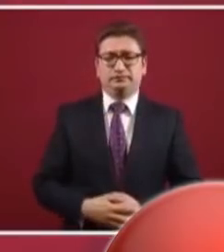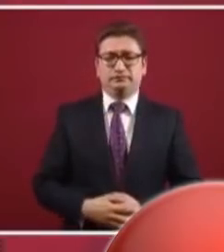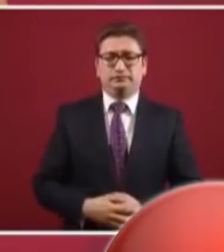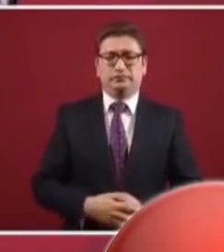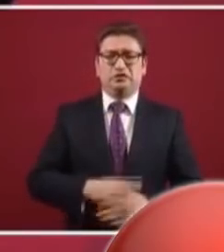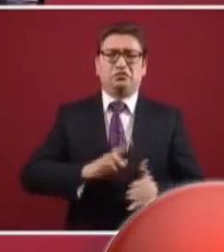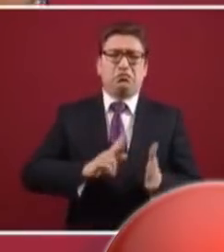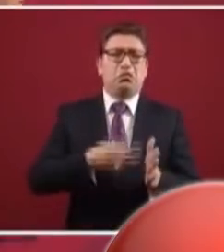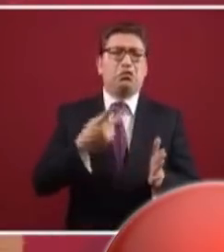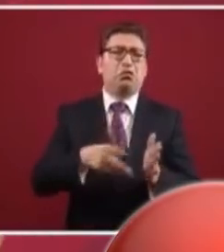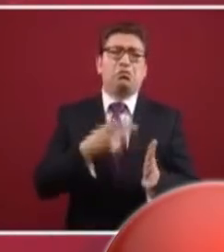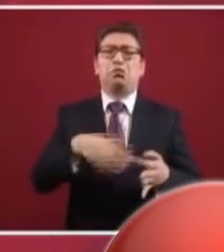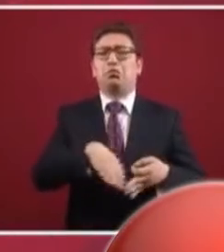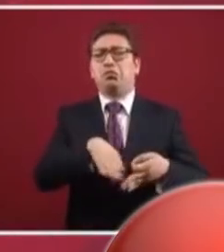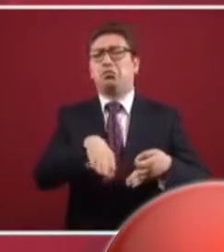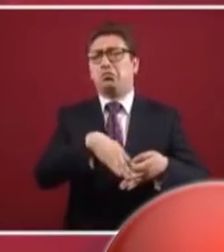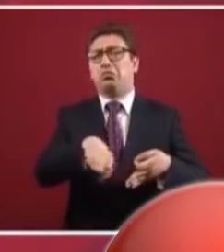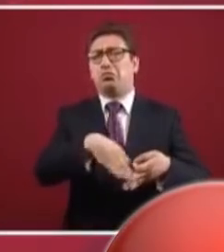Se repetía eso.